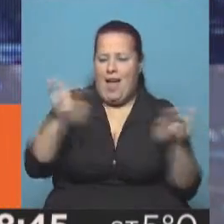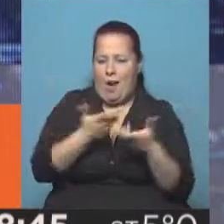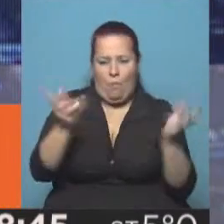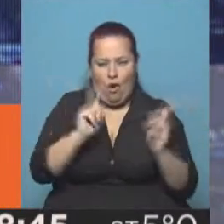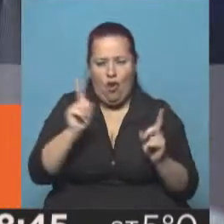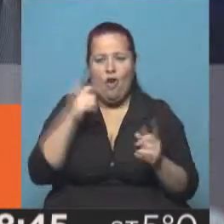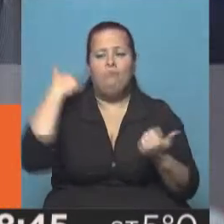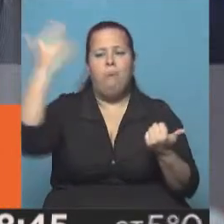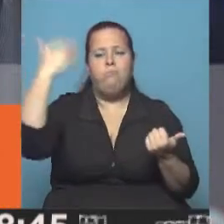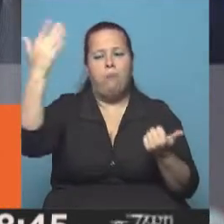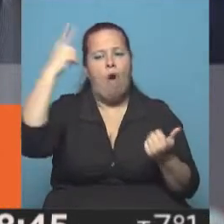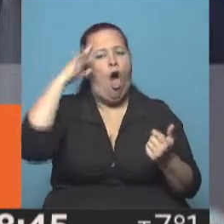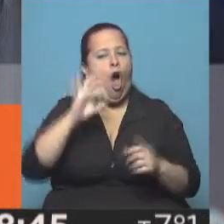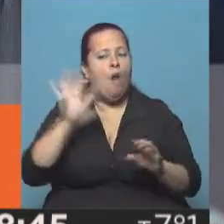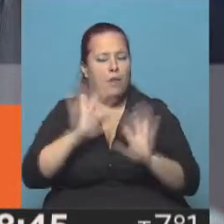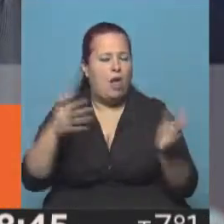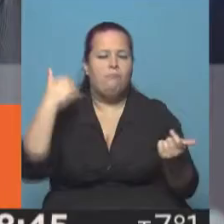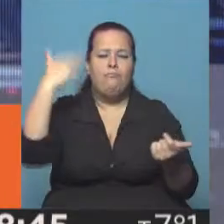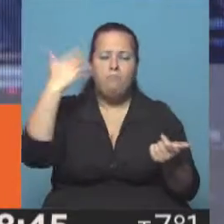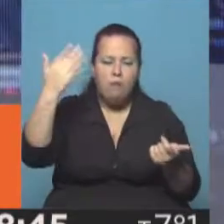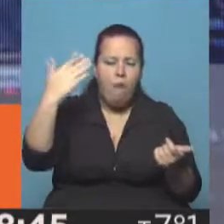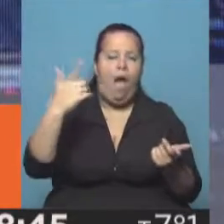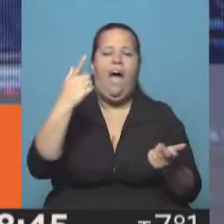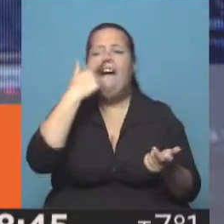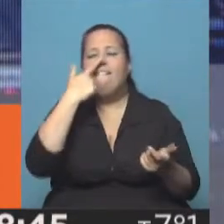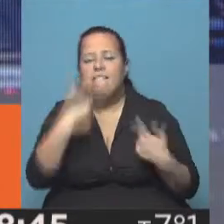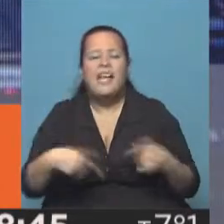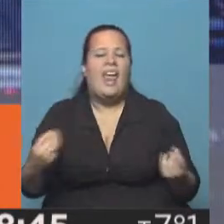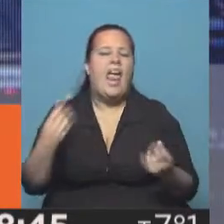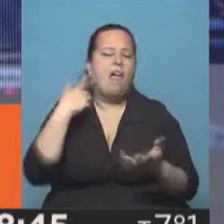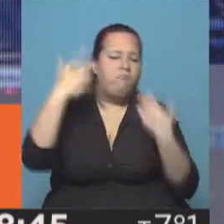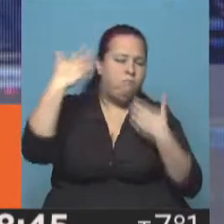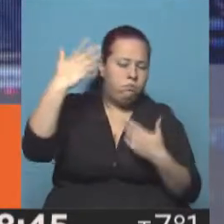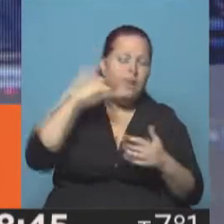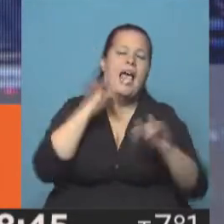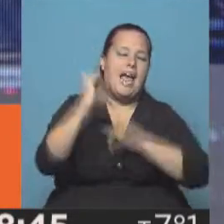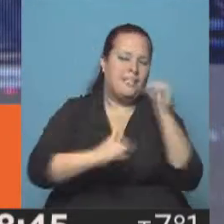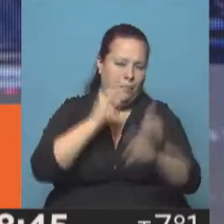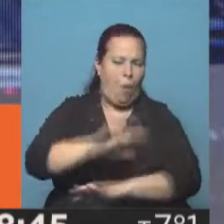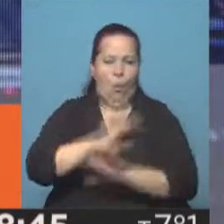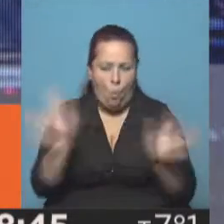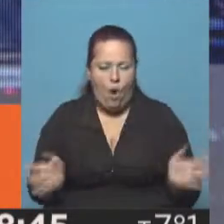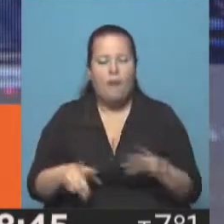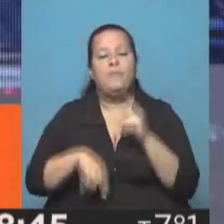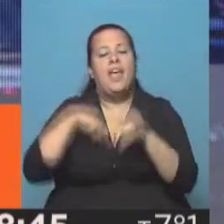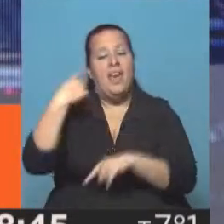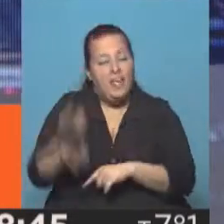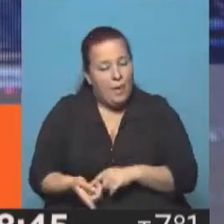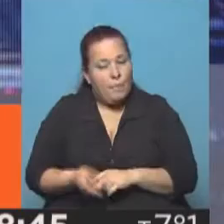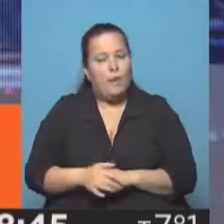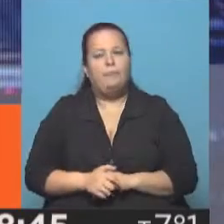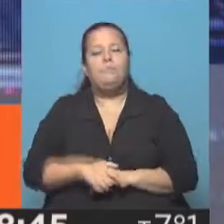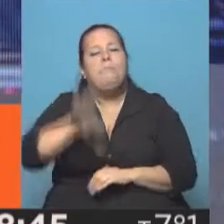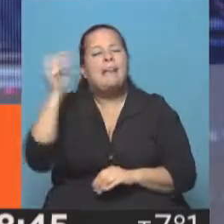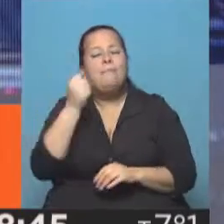pública se exponen posiciones se exponen intereses se exponen posiciones y se explica bueno después el lo